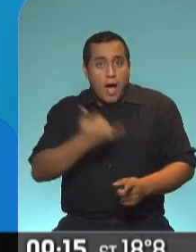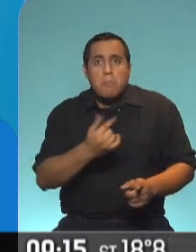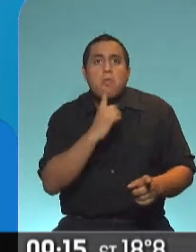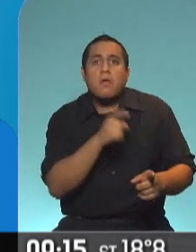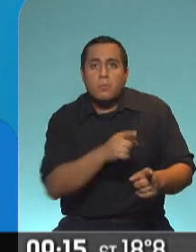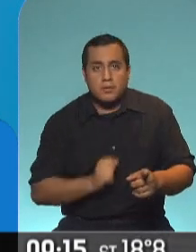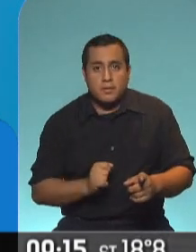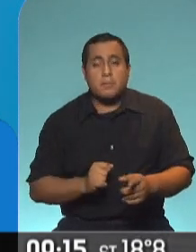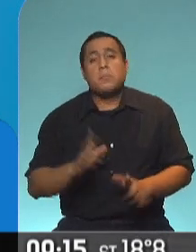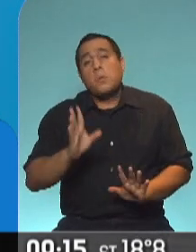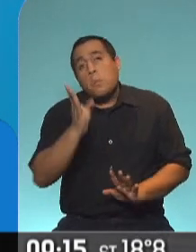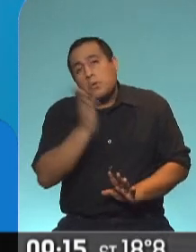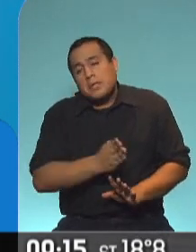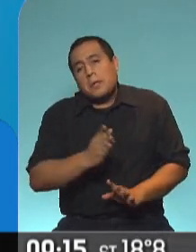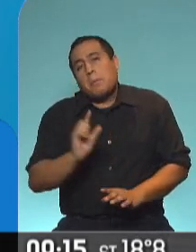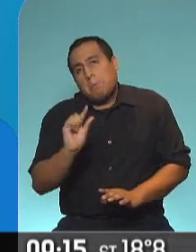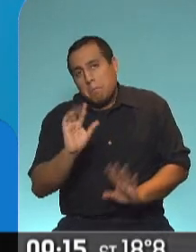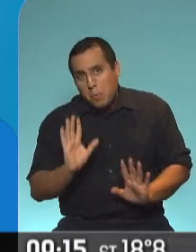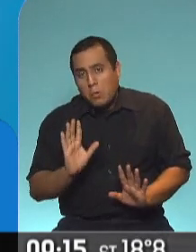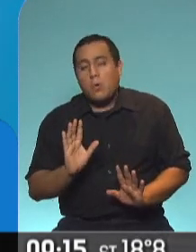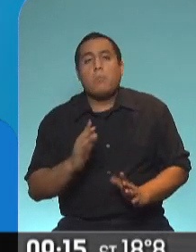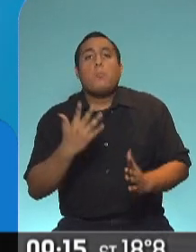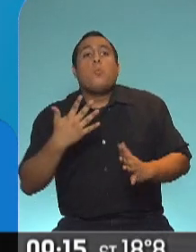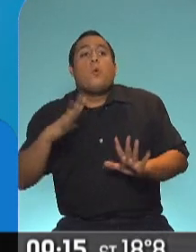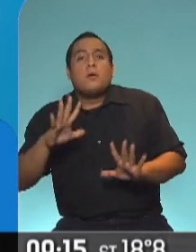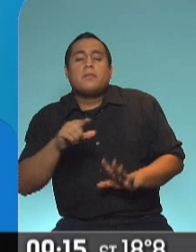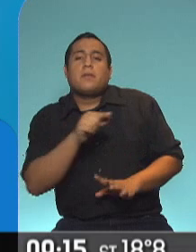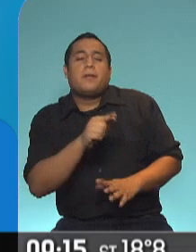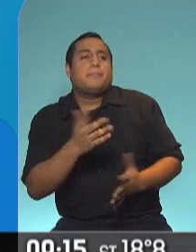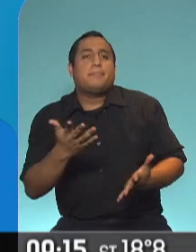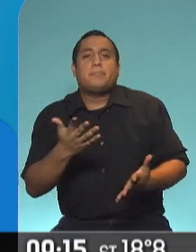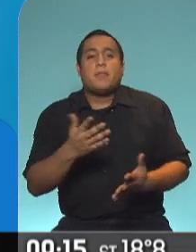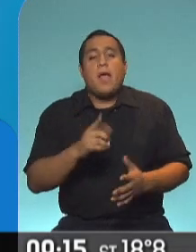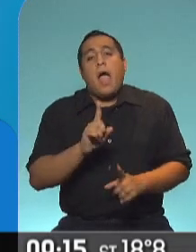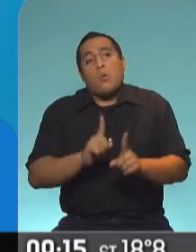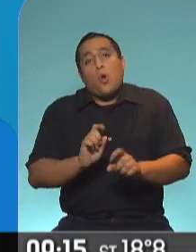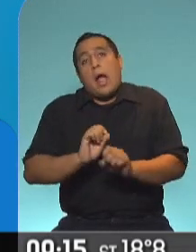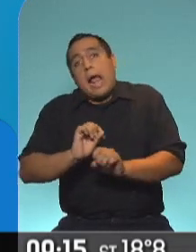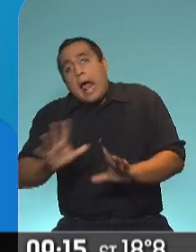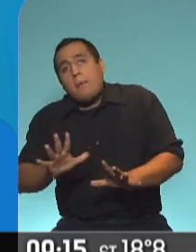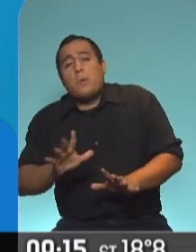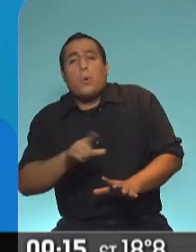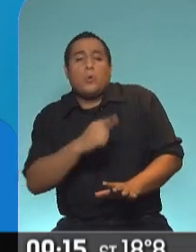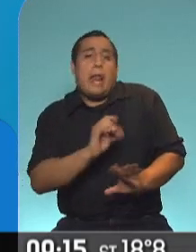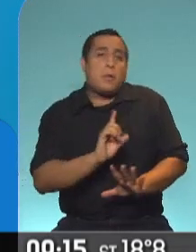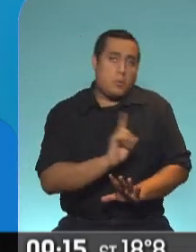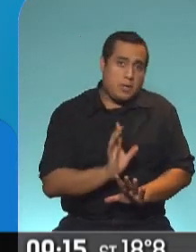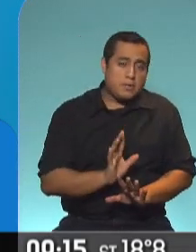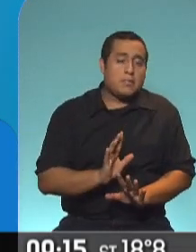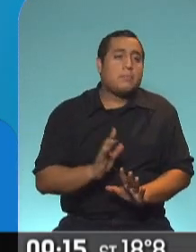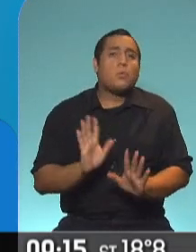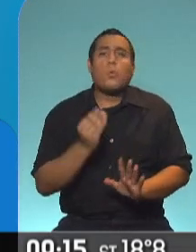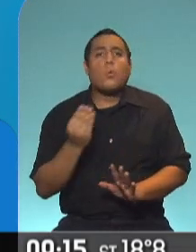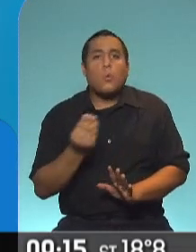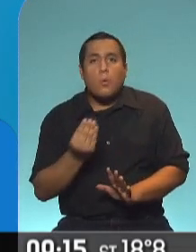pequeño porcentaje pueden presentar cuadros moderados o graves en particular en los